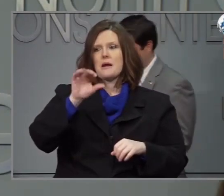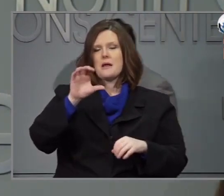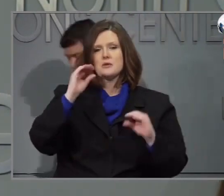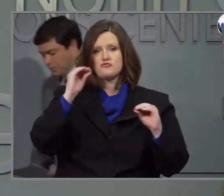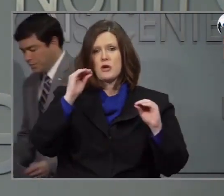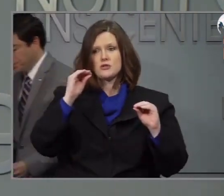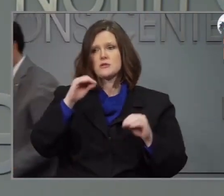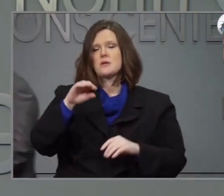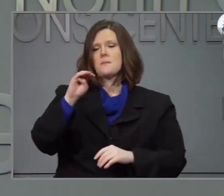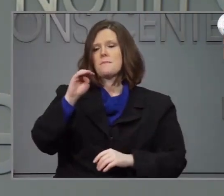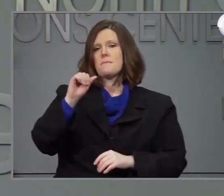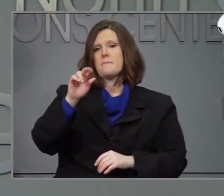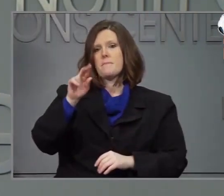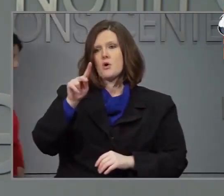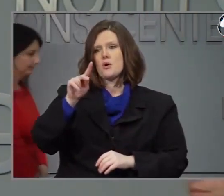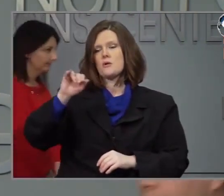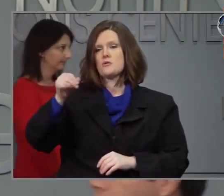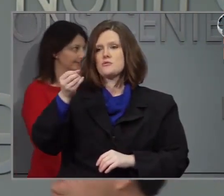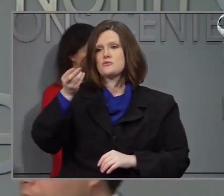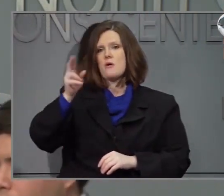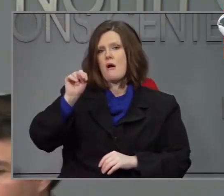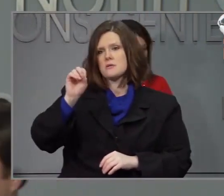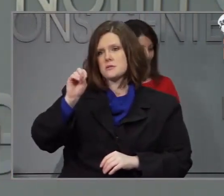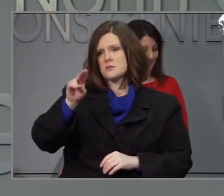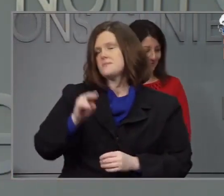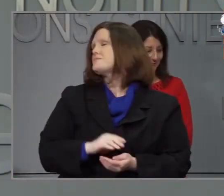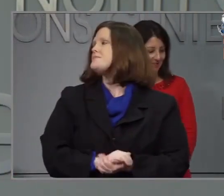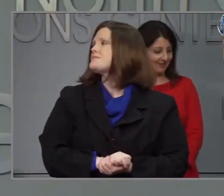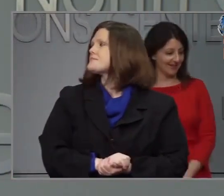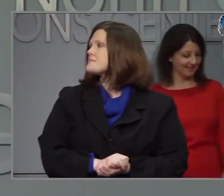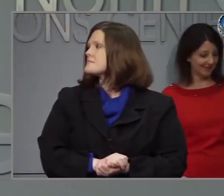escolar del estado el señor marc samson